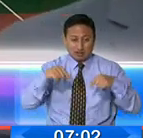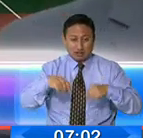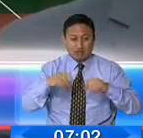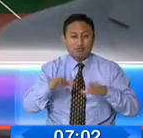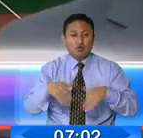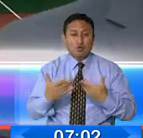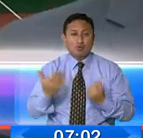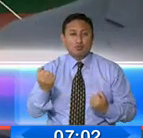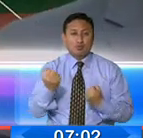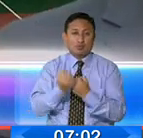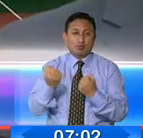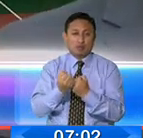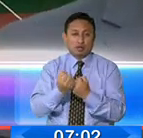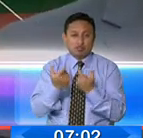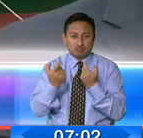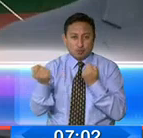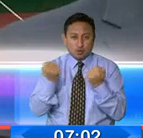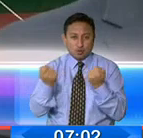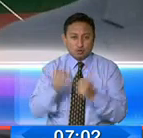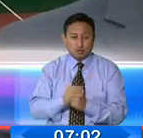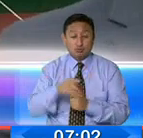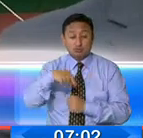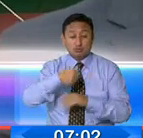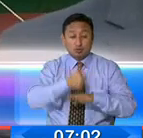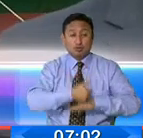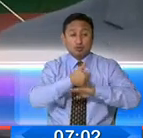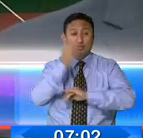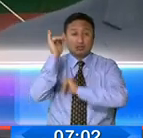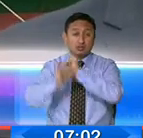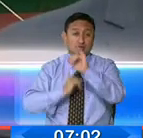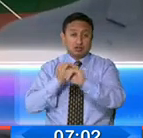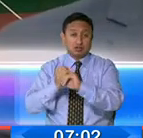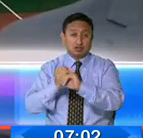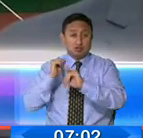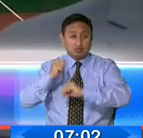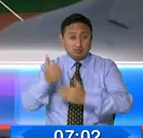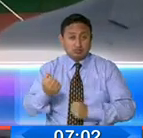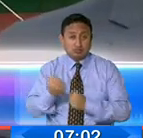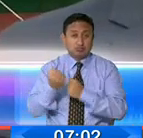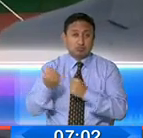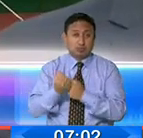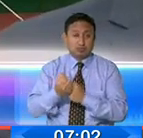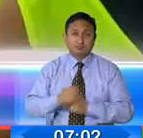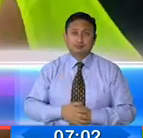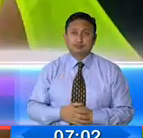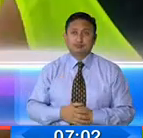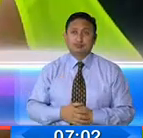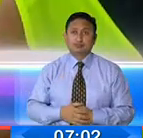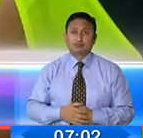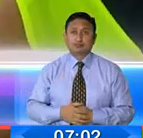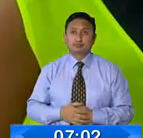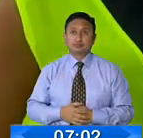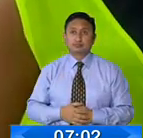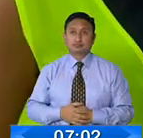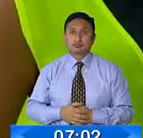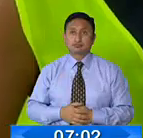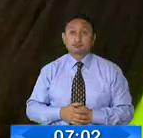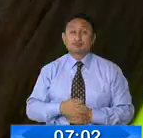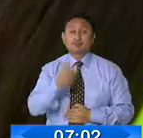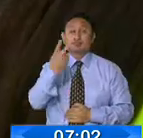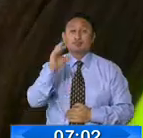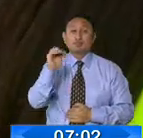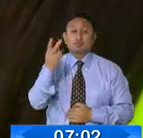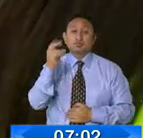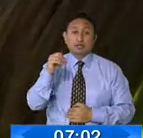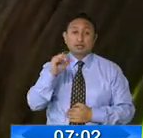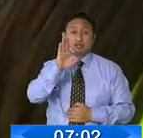colaborar aún más, tanto con las autoridades locales como internacionales, para trabajar en contra de eso. A pesar de la pandemia, en el 2020